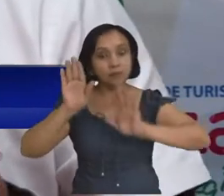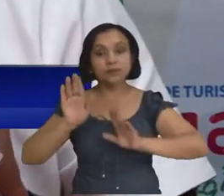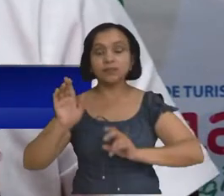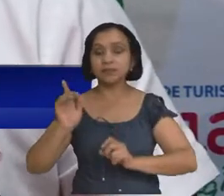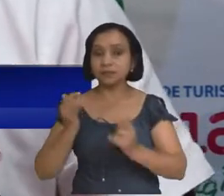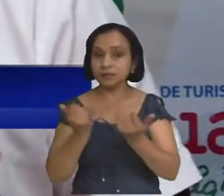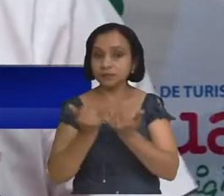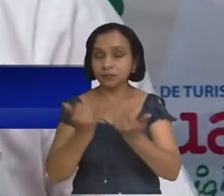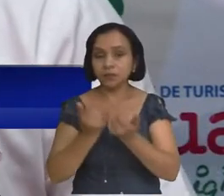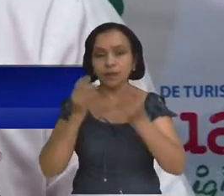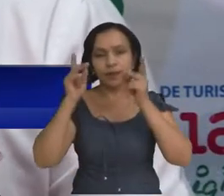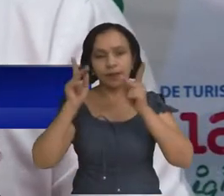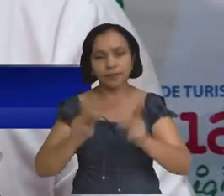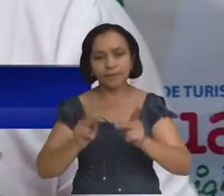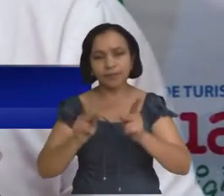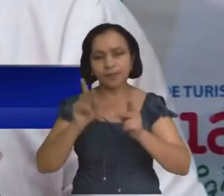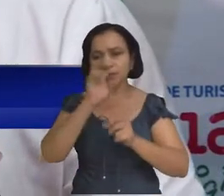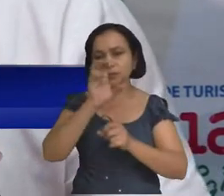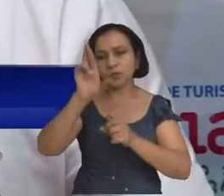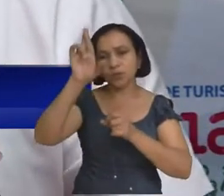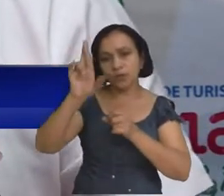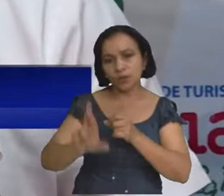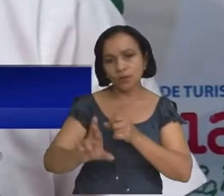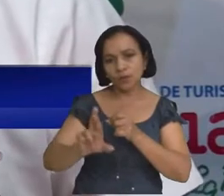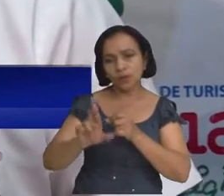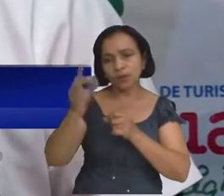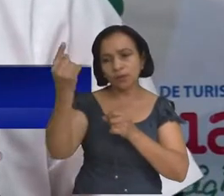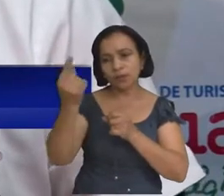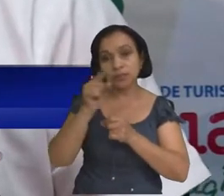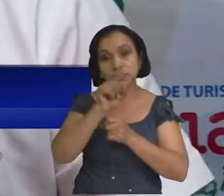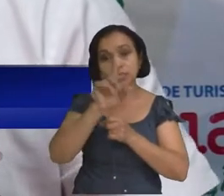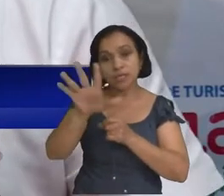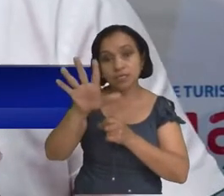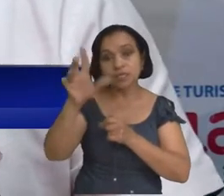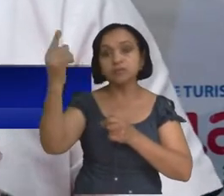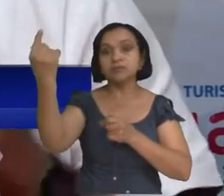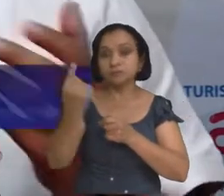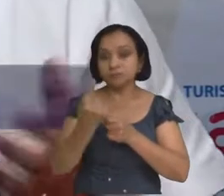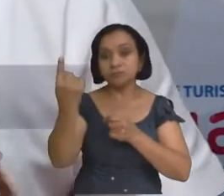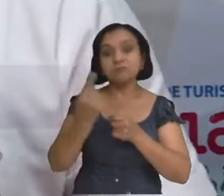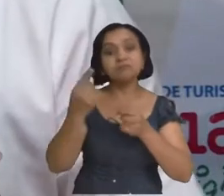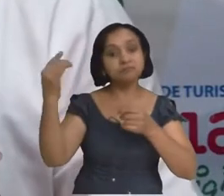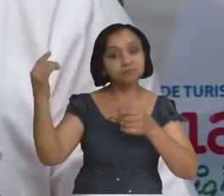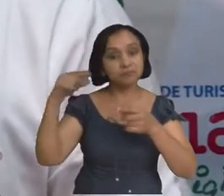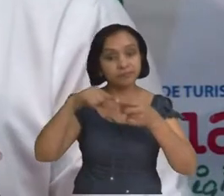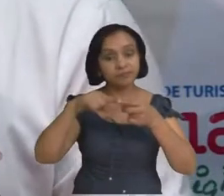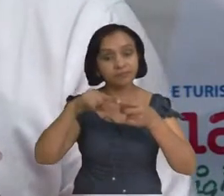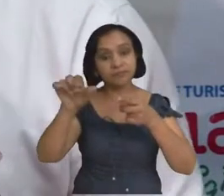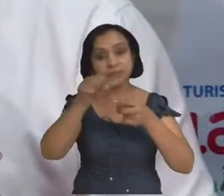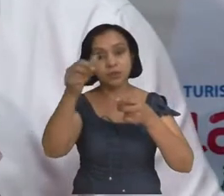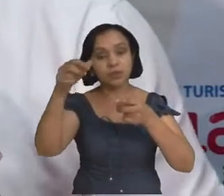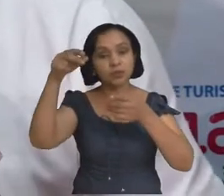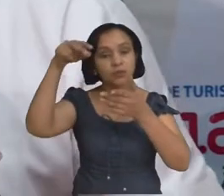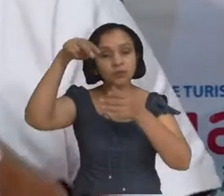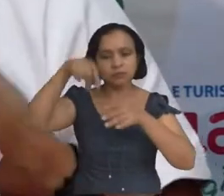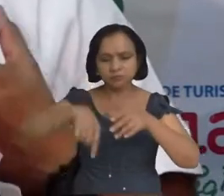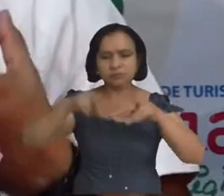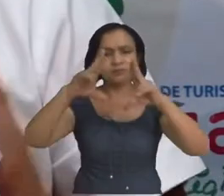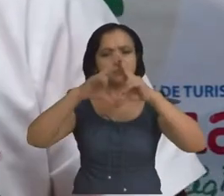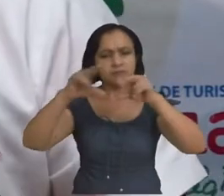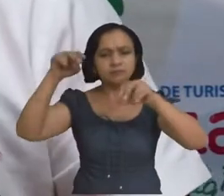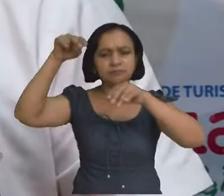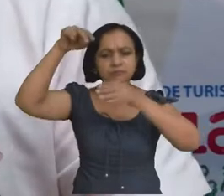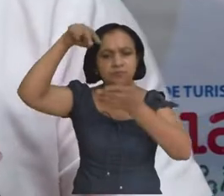También tenemos competidores de Costa Rica, tenemos aproximadamente ya 15 competidores y los demás son surfistas nacionales que, como le